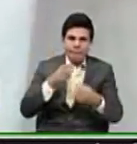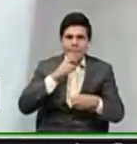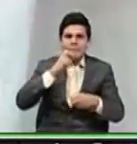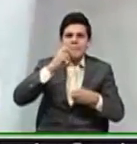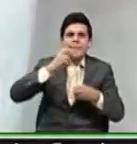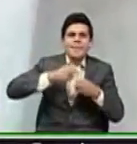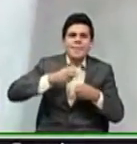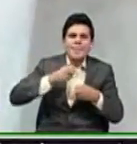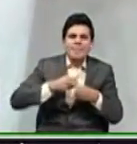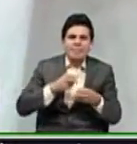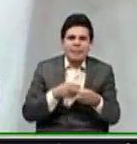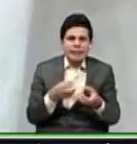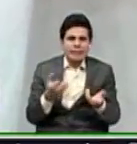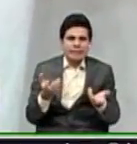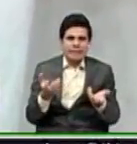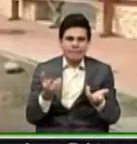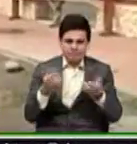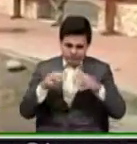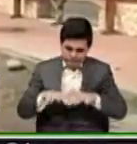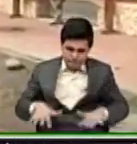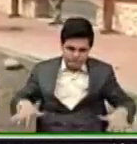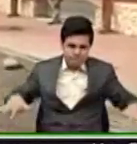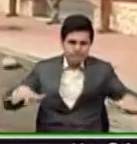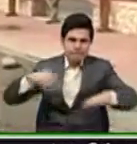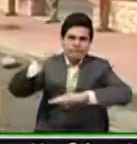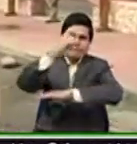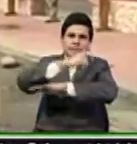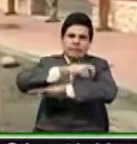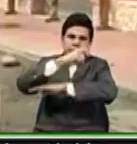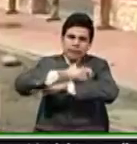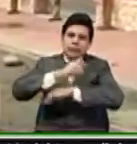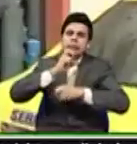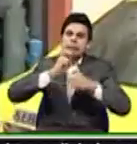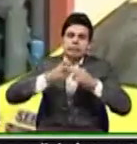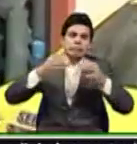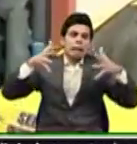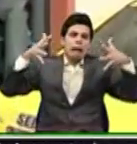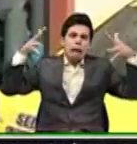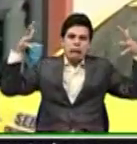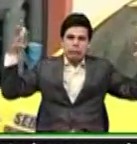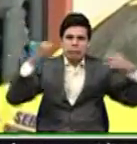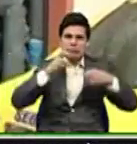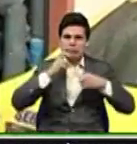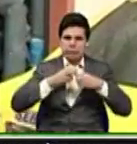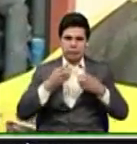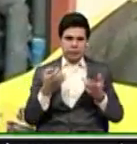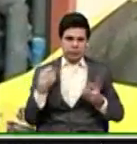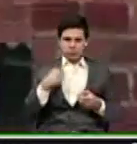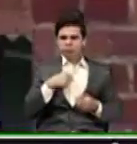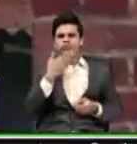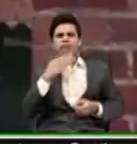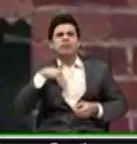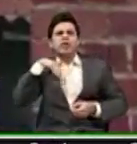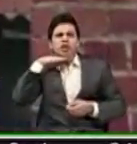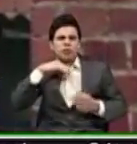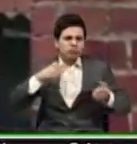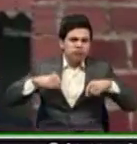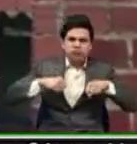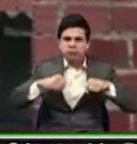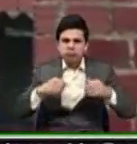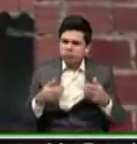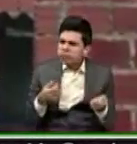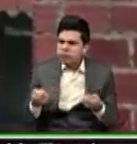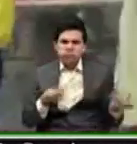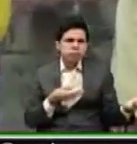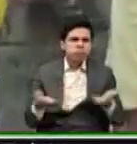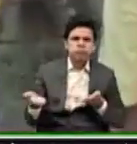zona de urbana de Tibú es bastante grande y no damos abasto a cumplir